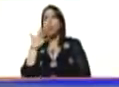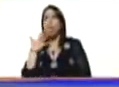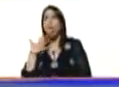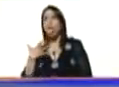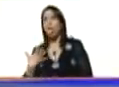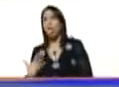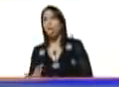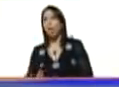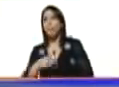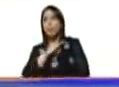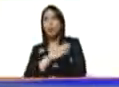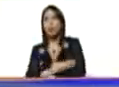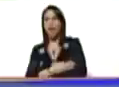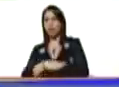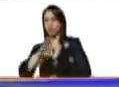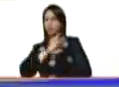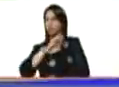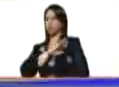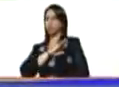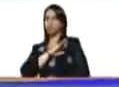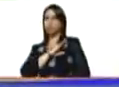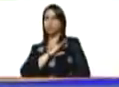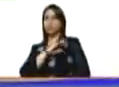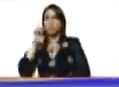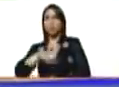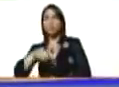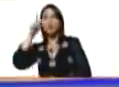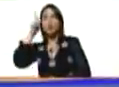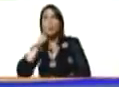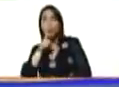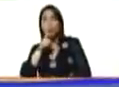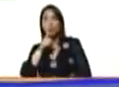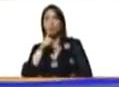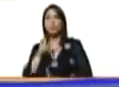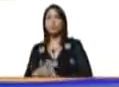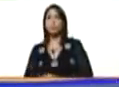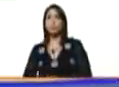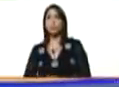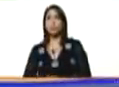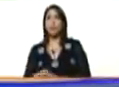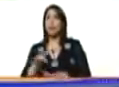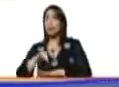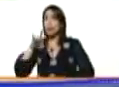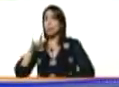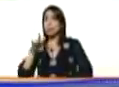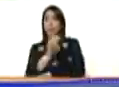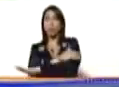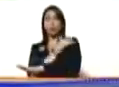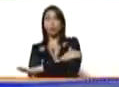por el poder y se alió a Leopoldo López y a los extremistas de derecha